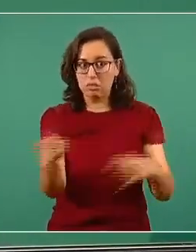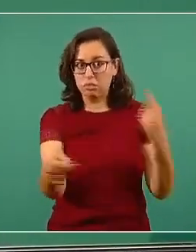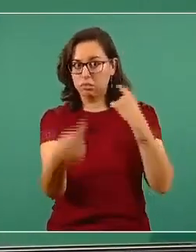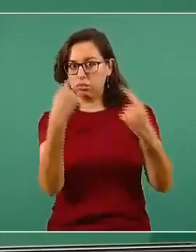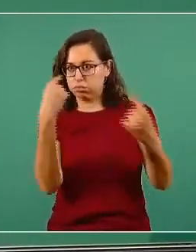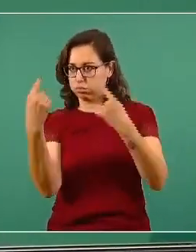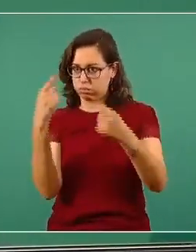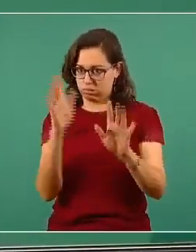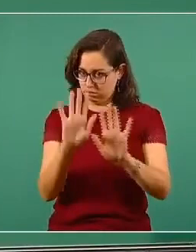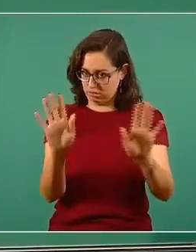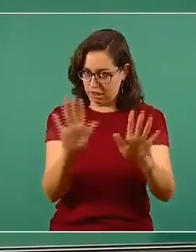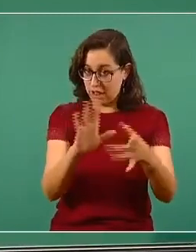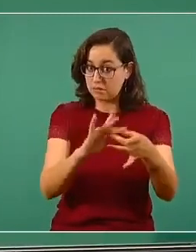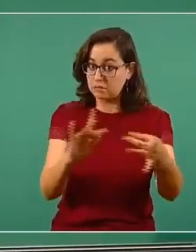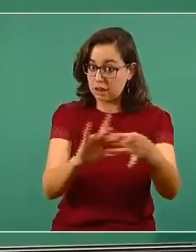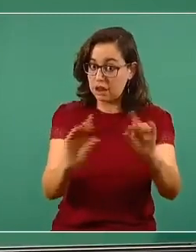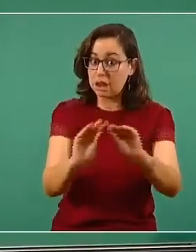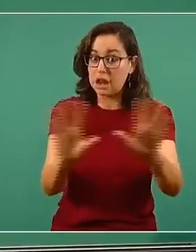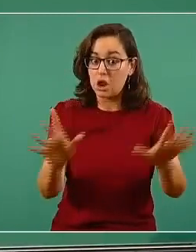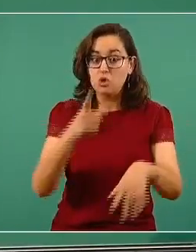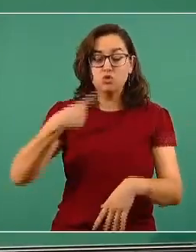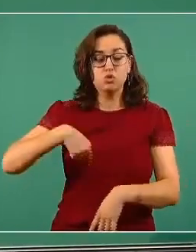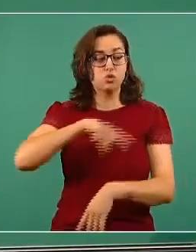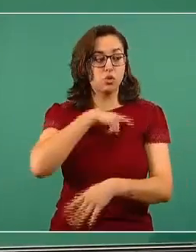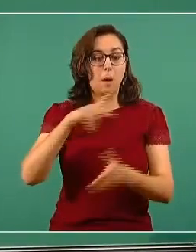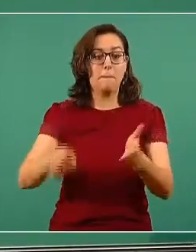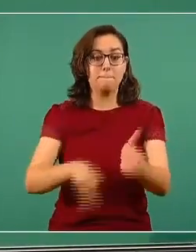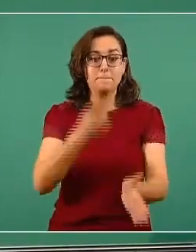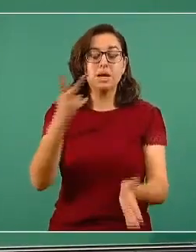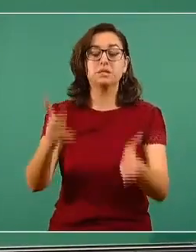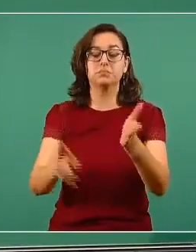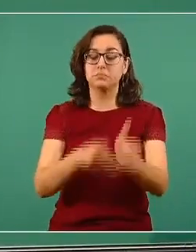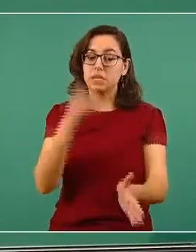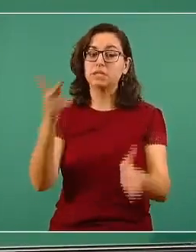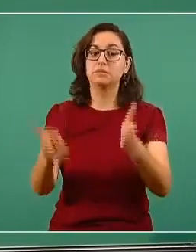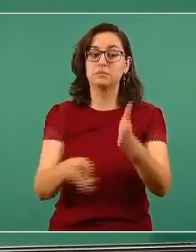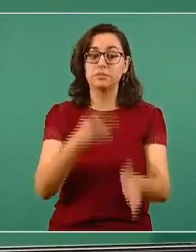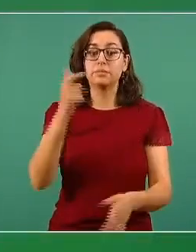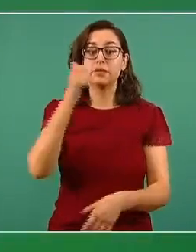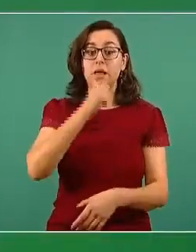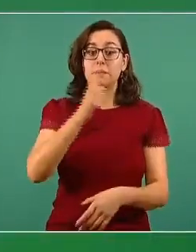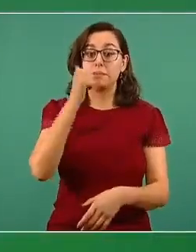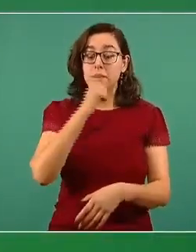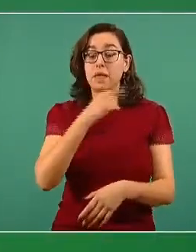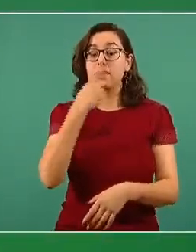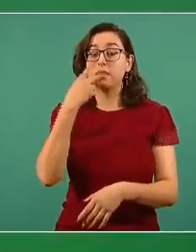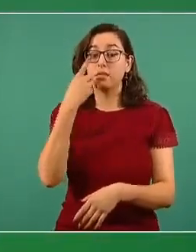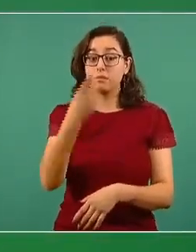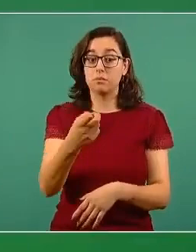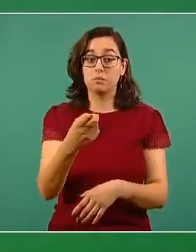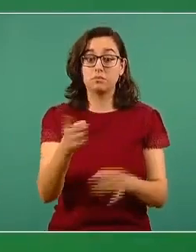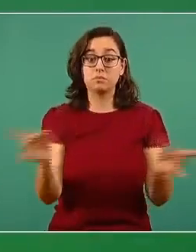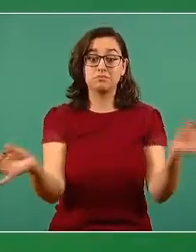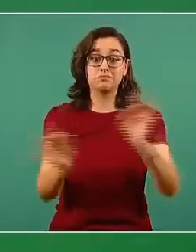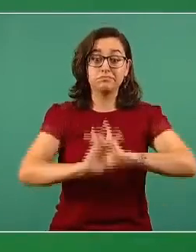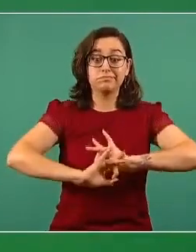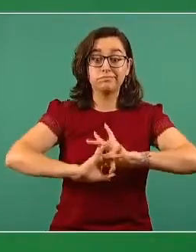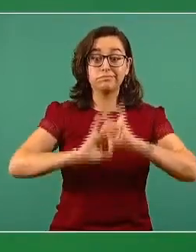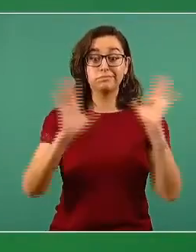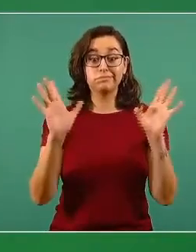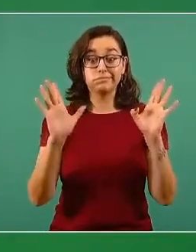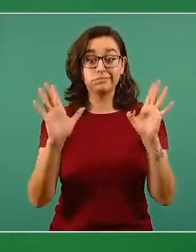dijimos, en todo momento y de manera hasta cierto punto impredecible puede darse un cambio súbito